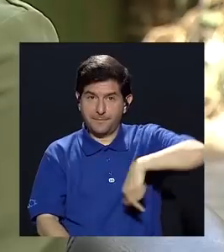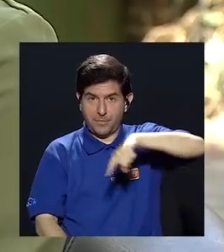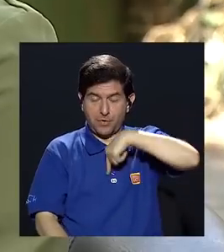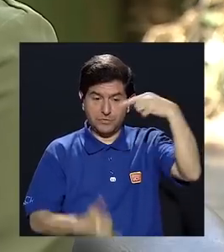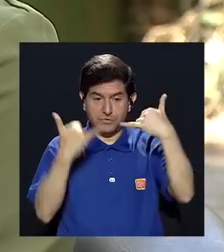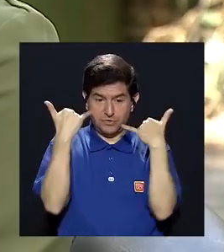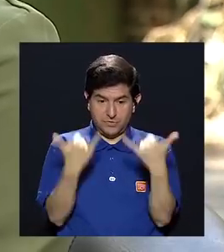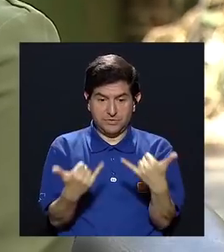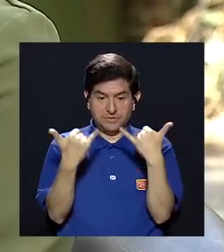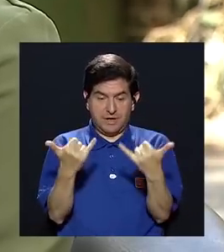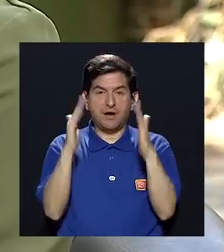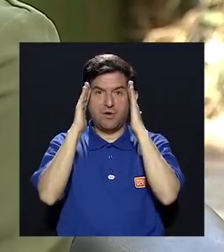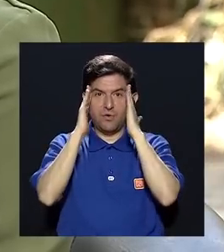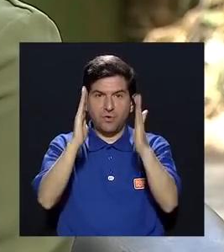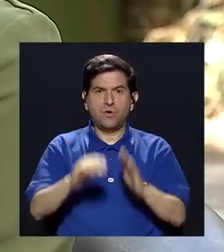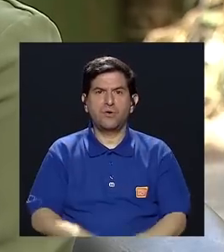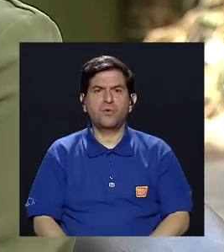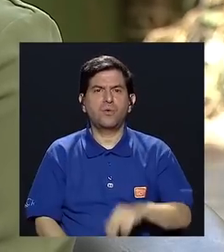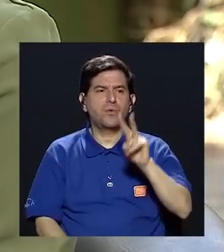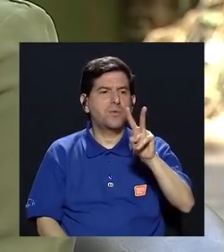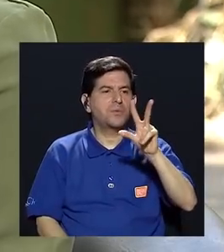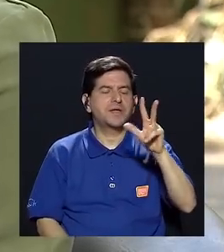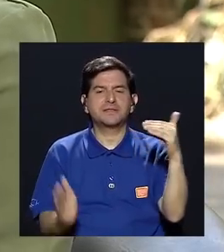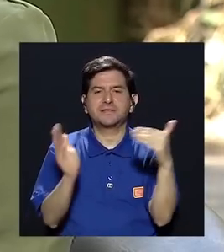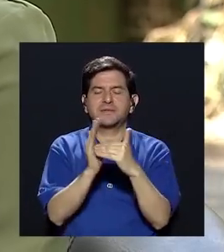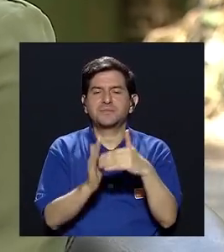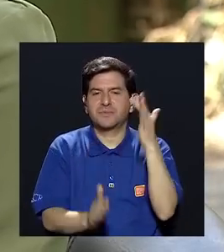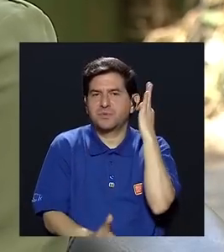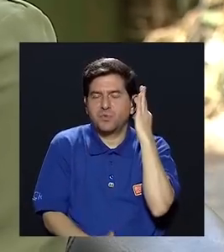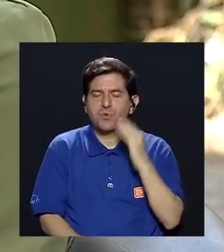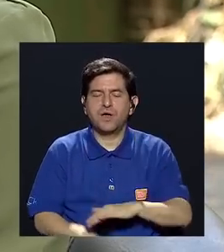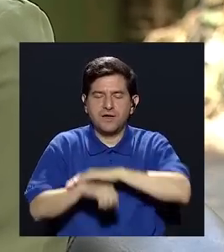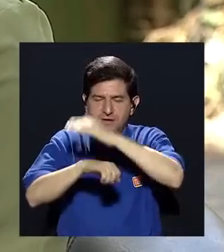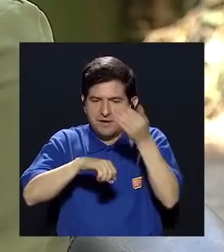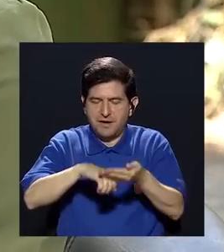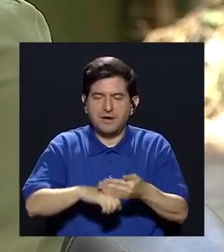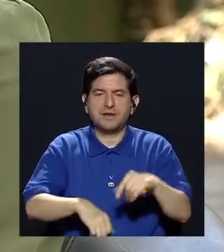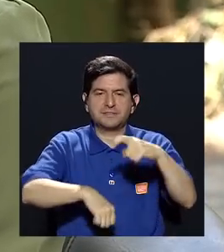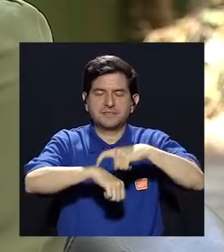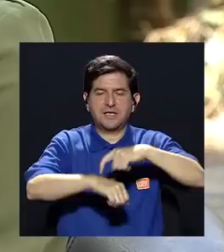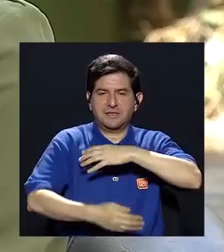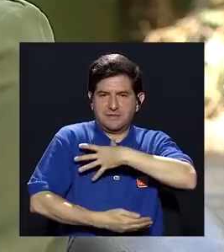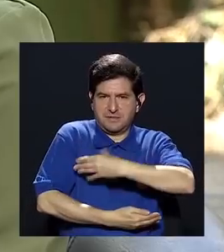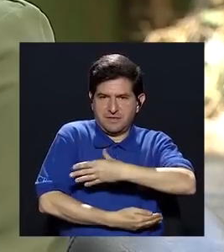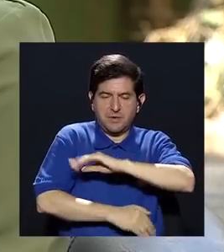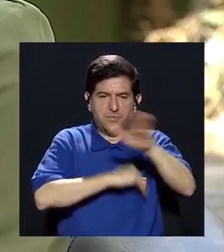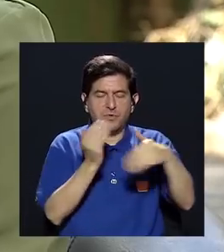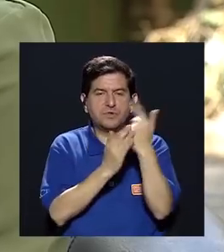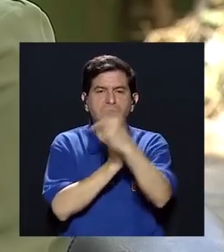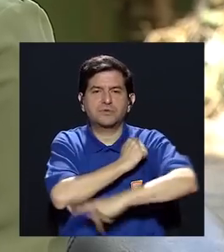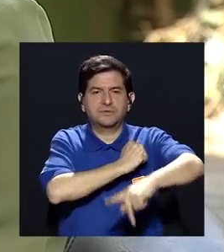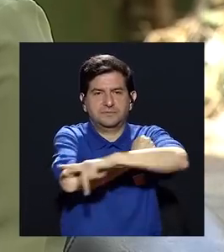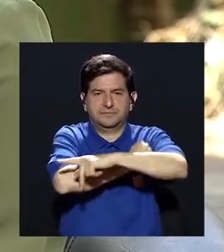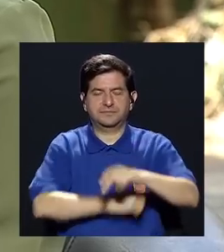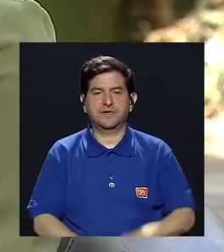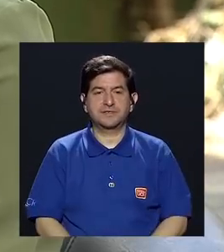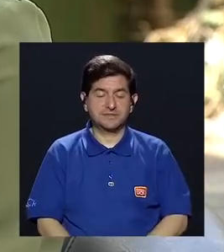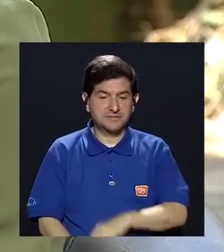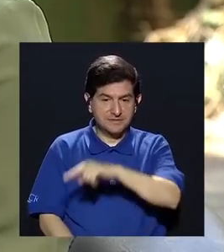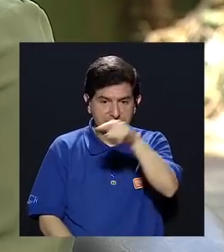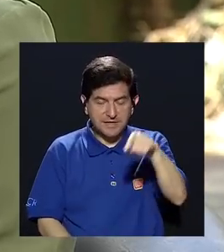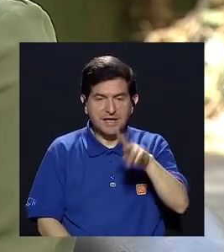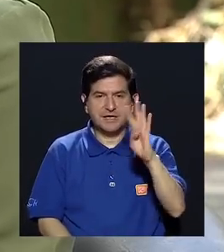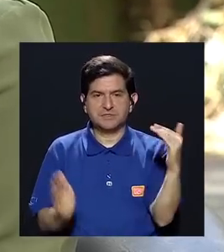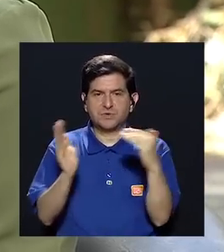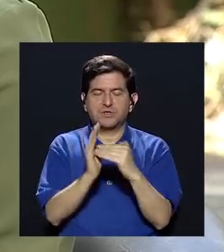nosotros en este momento estamos atendiendo alrededor de 23,000 mujeres embarazadas y en periodo de lactancia en todo el país, de las